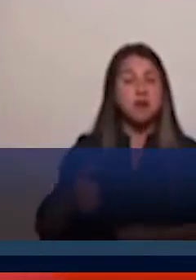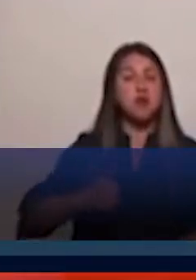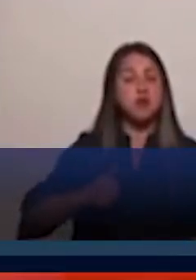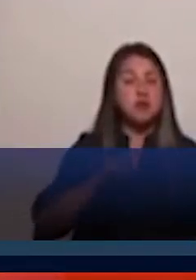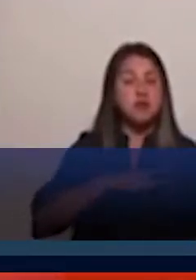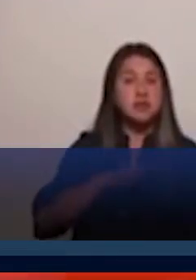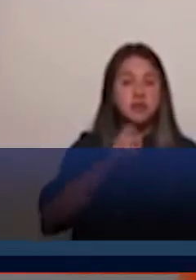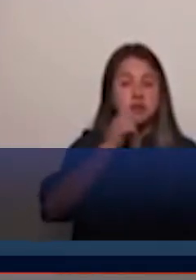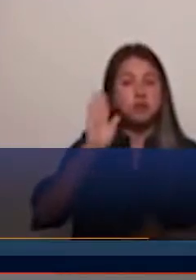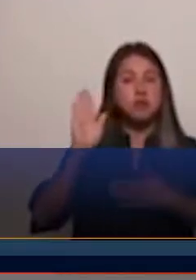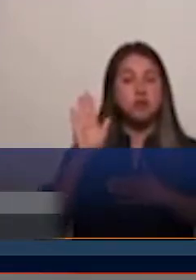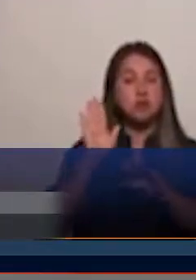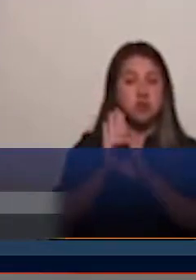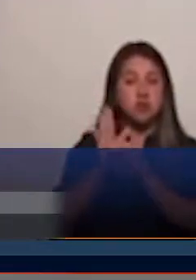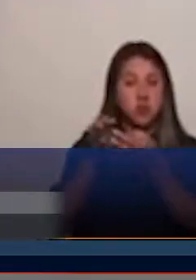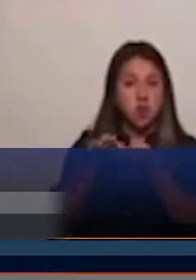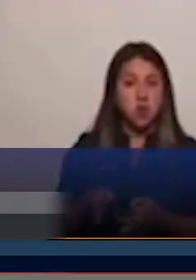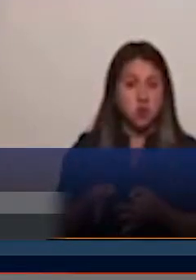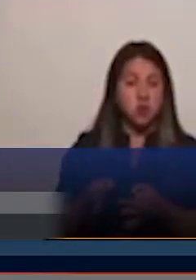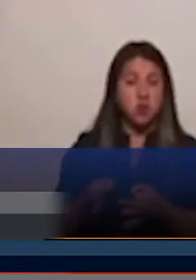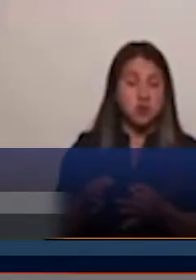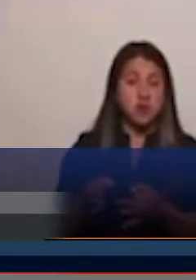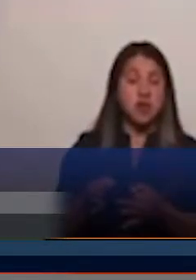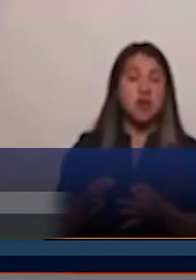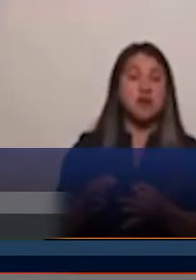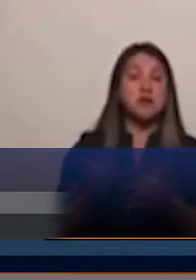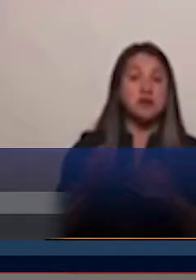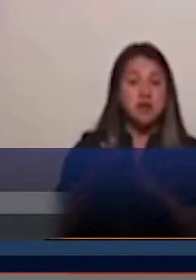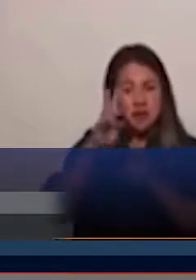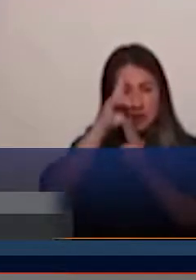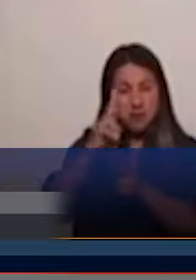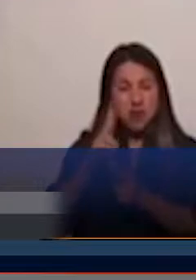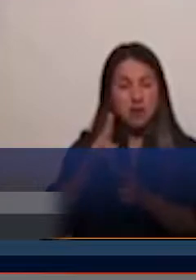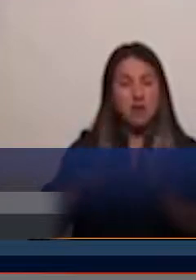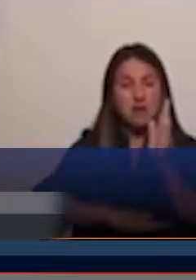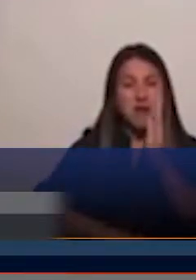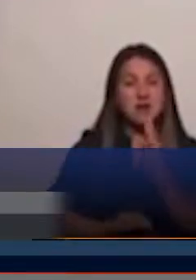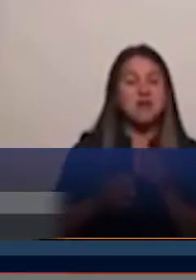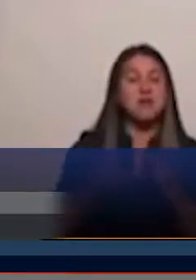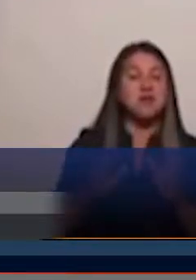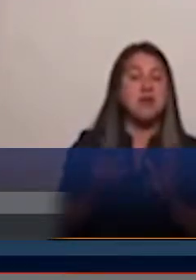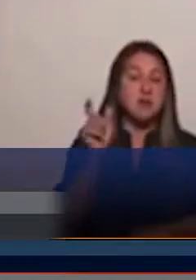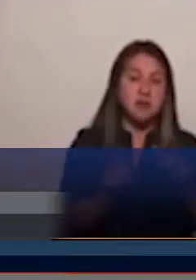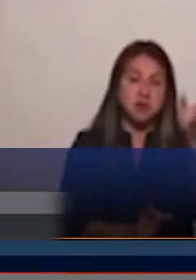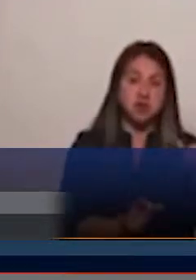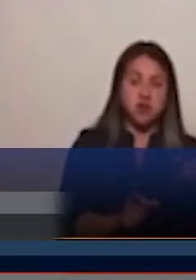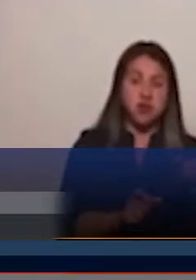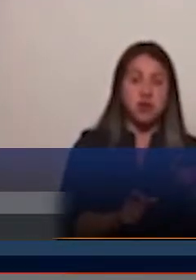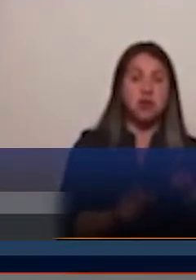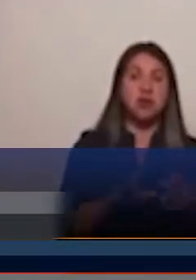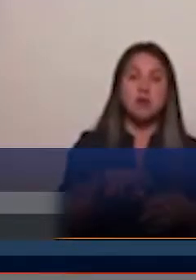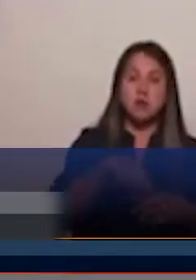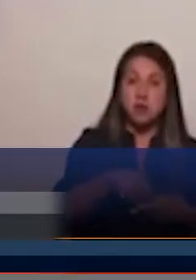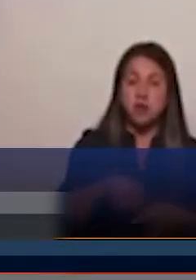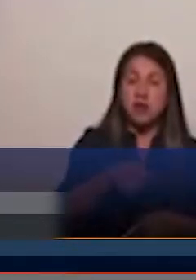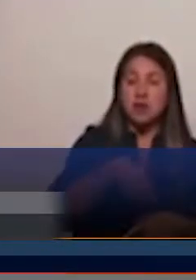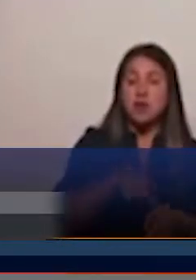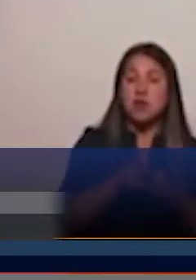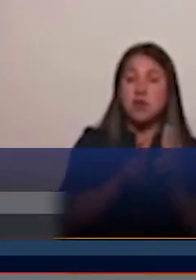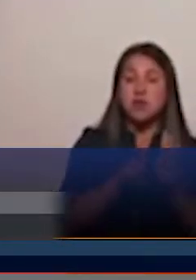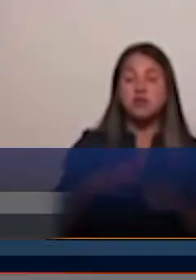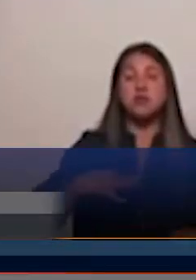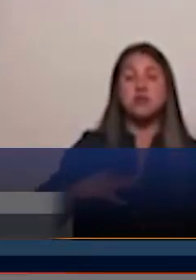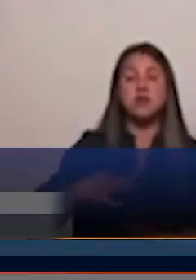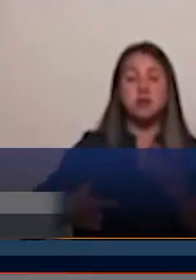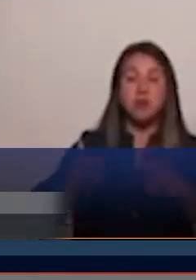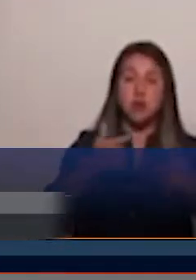la promesa de una constitución justa, anclada en el respeto a los derechos y libertades de las personas, incluyendo aquellos derechos civiles y políticos